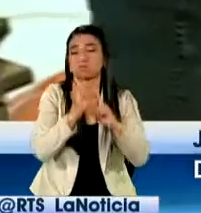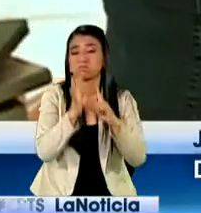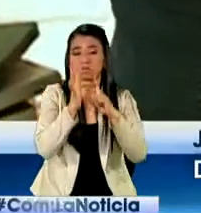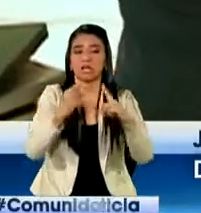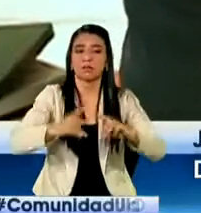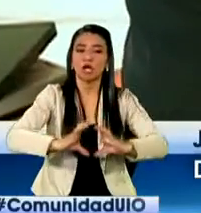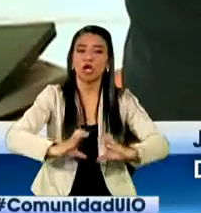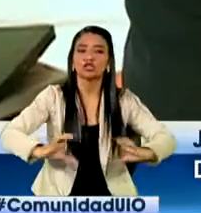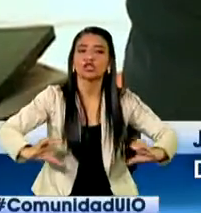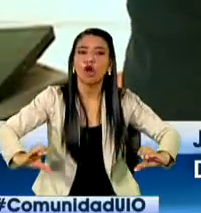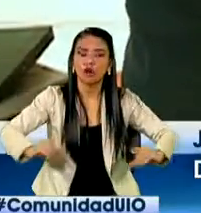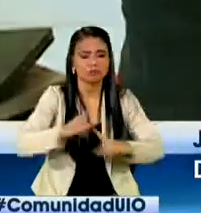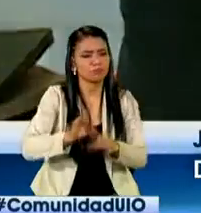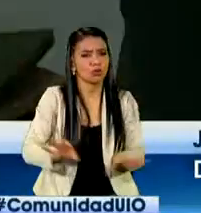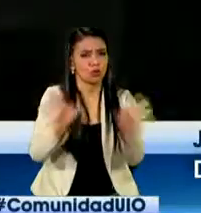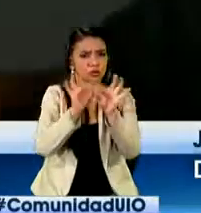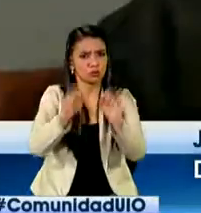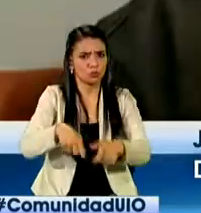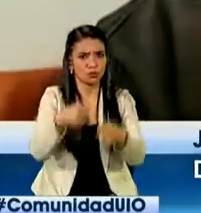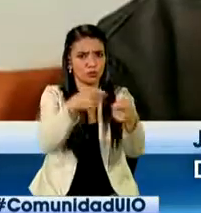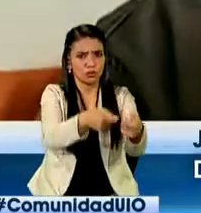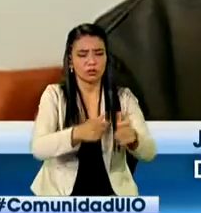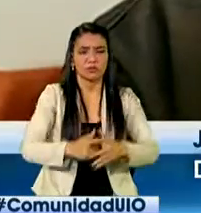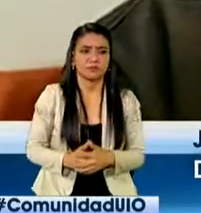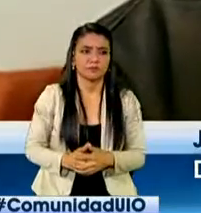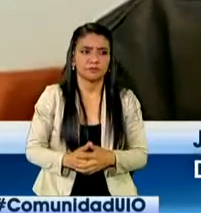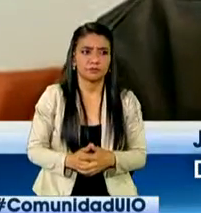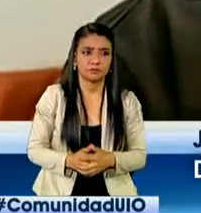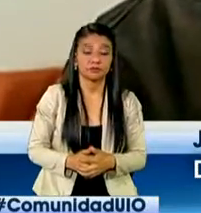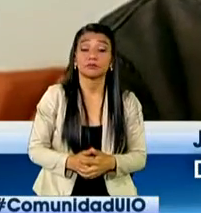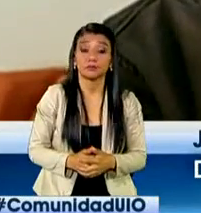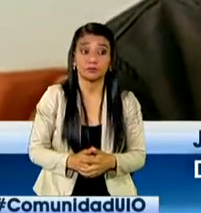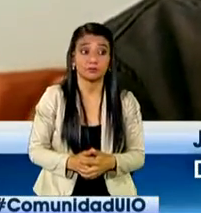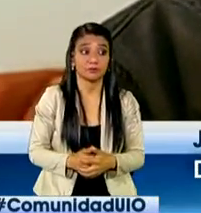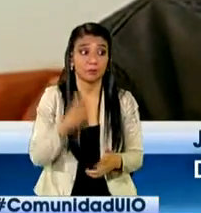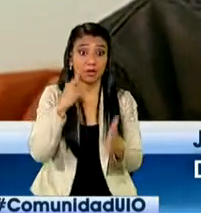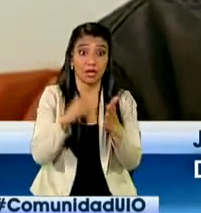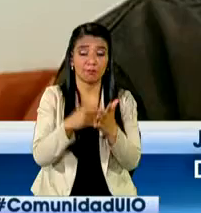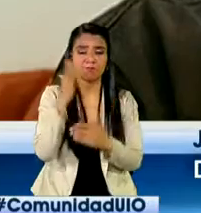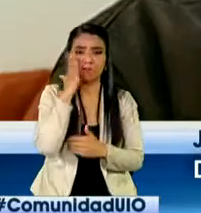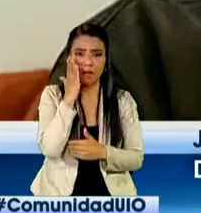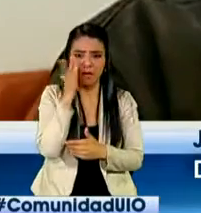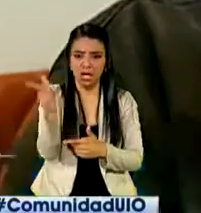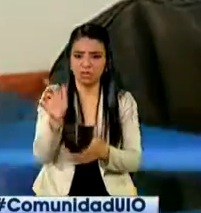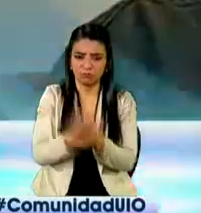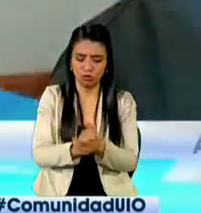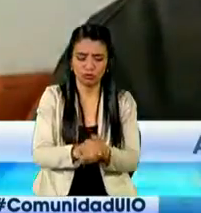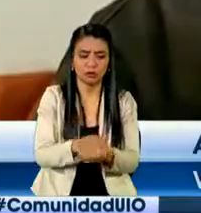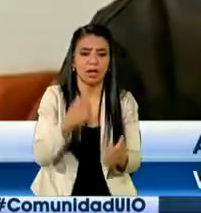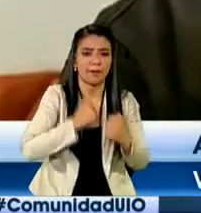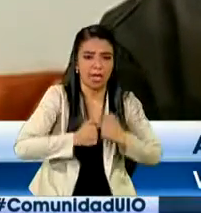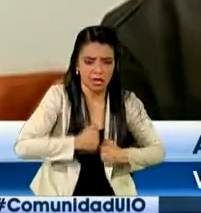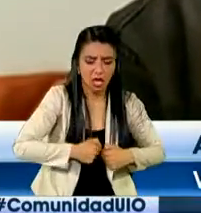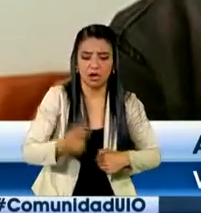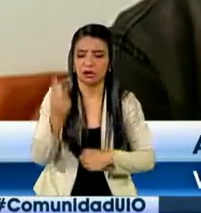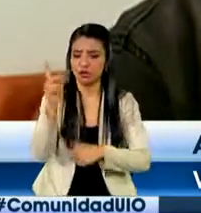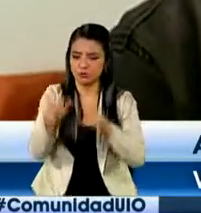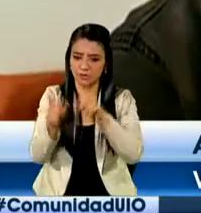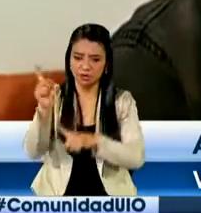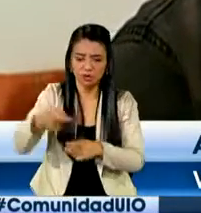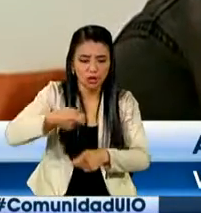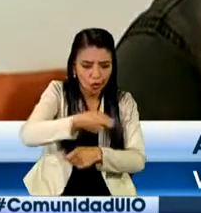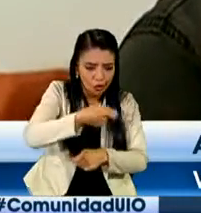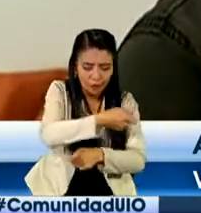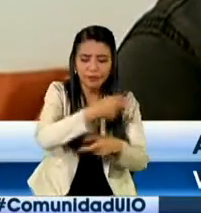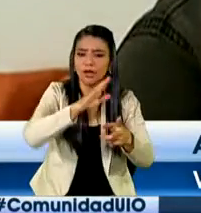son importantes en este caso. Porque dese cuenta, entre las dos para bañarlo, entre las dos para sentarlo, entre las dos para darle de comer,